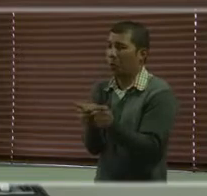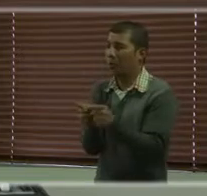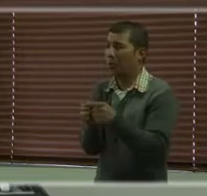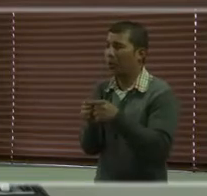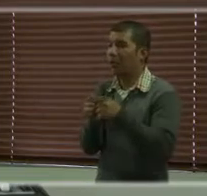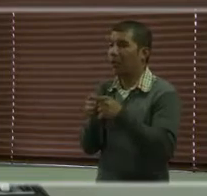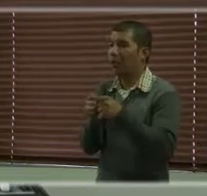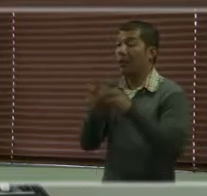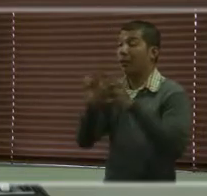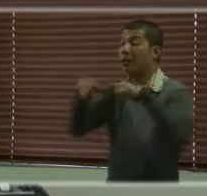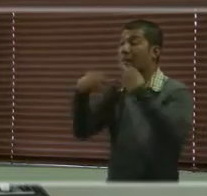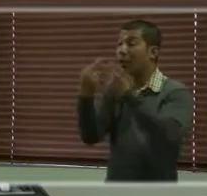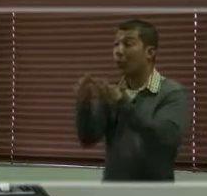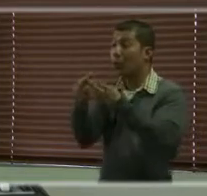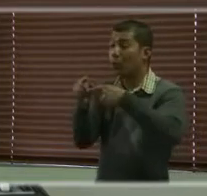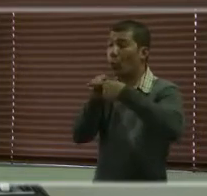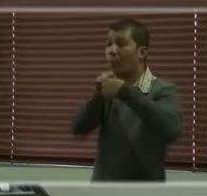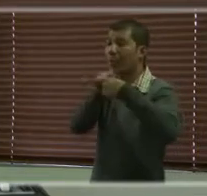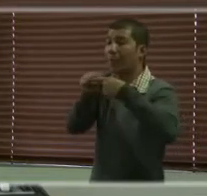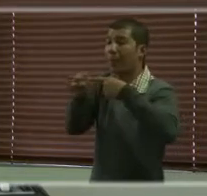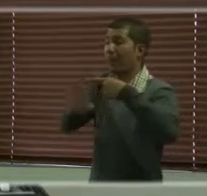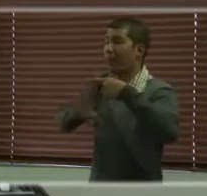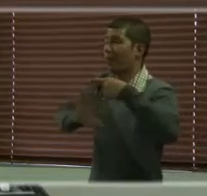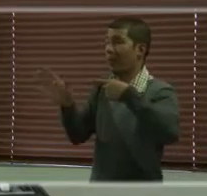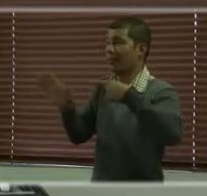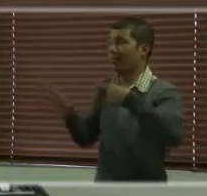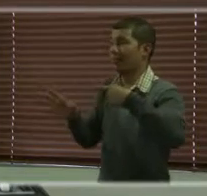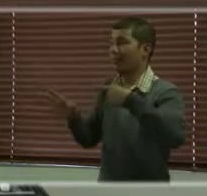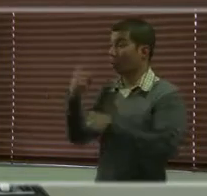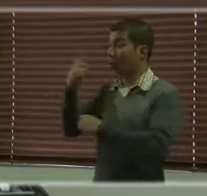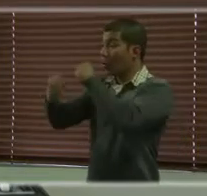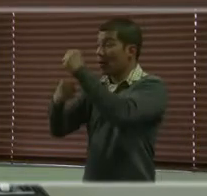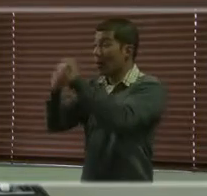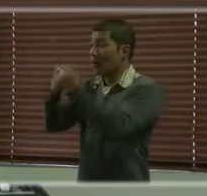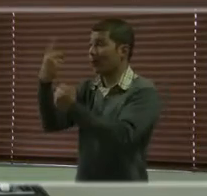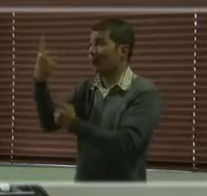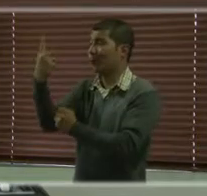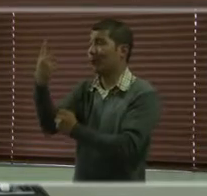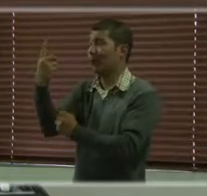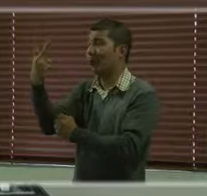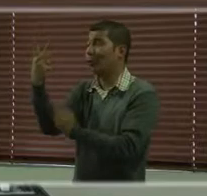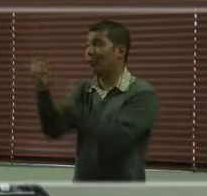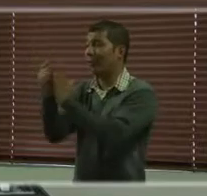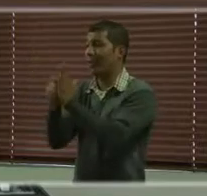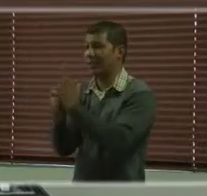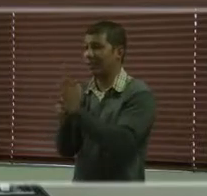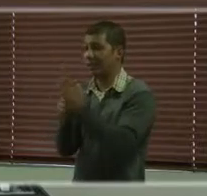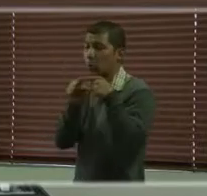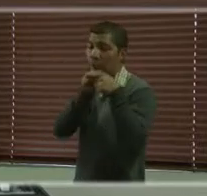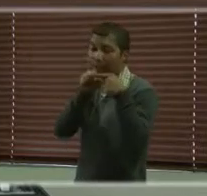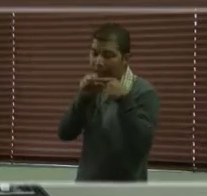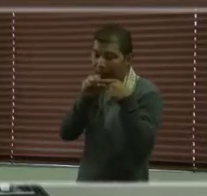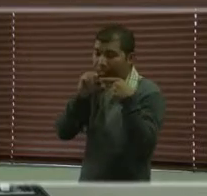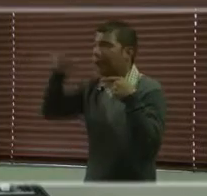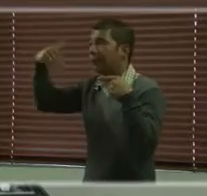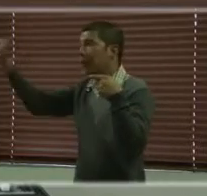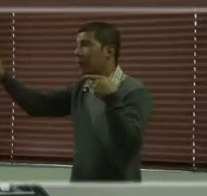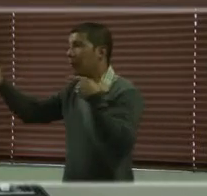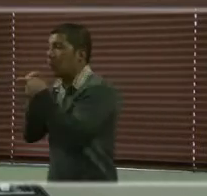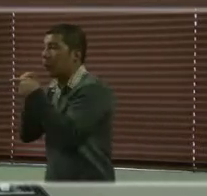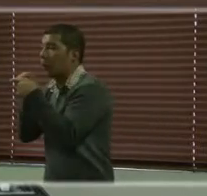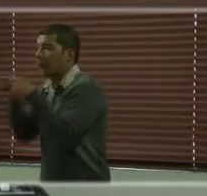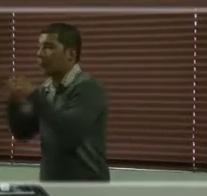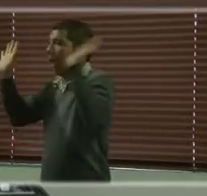que ya ya tiene Cómo cómo se desarrolla el examen de un informe de país